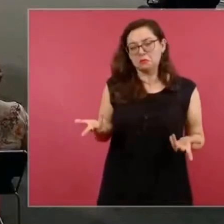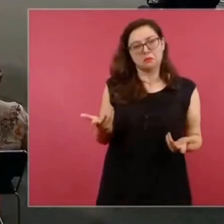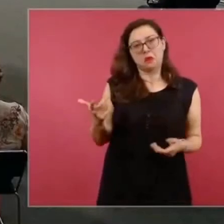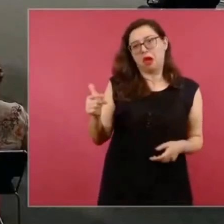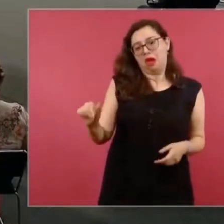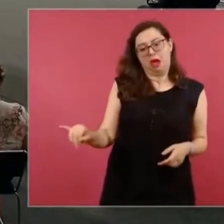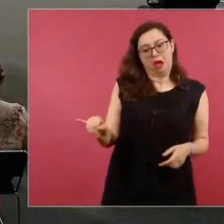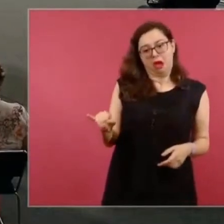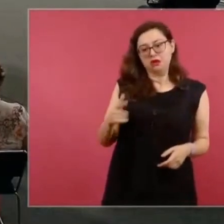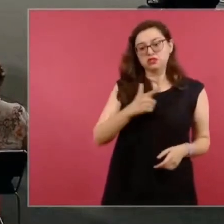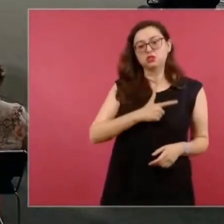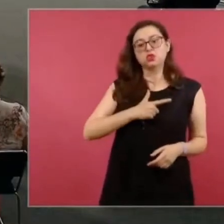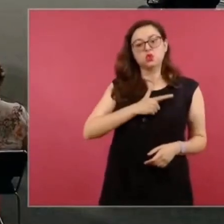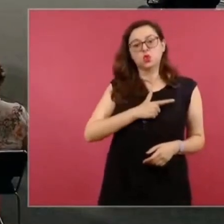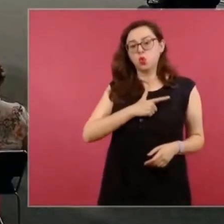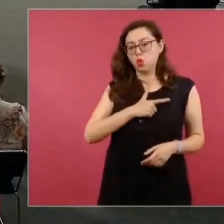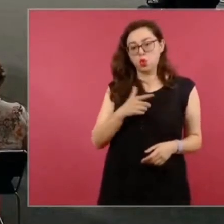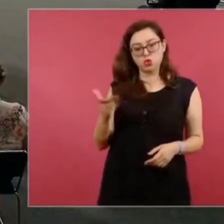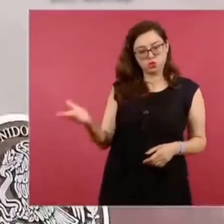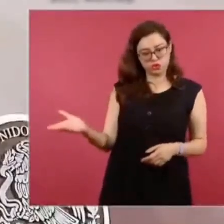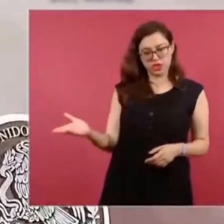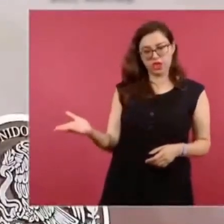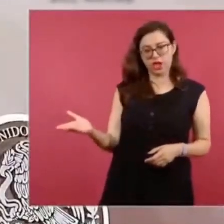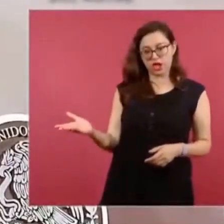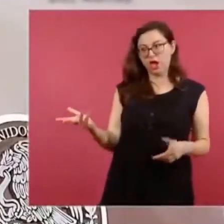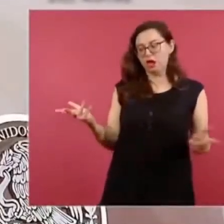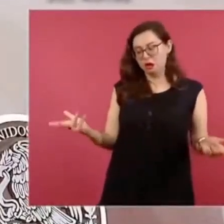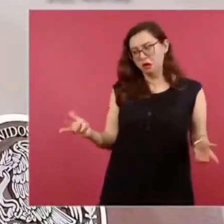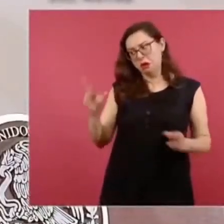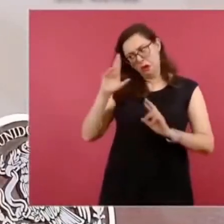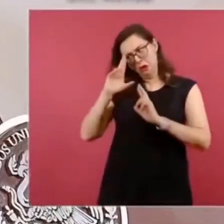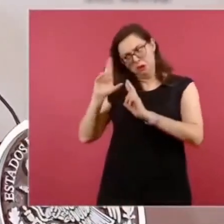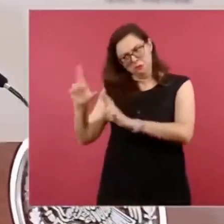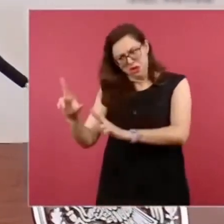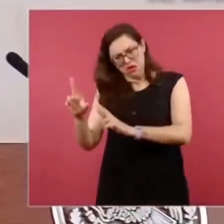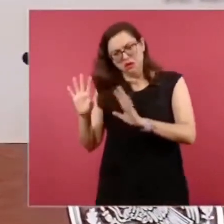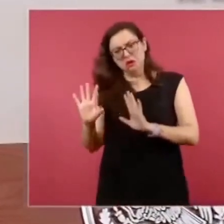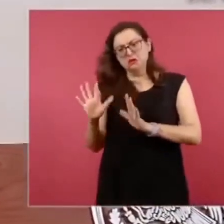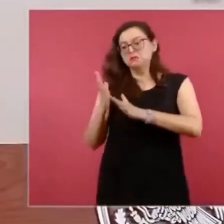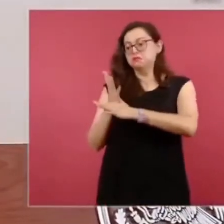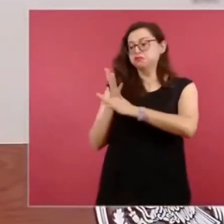respeto, que lo que hay que hacer es usar la fuerza,